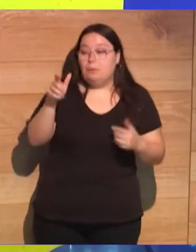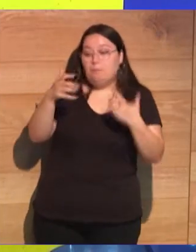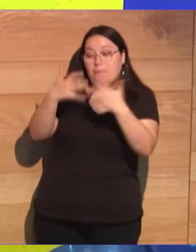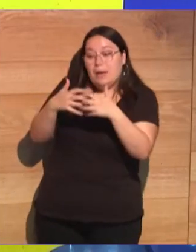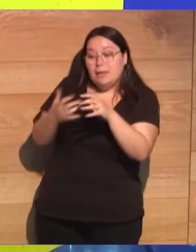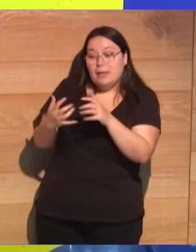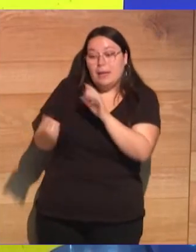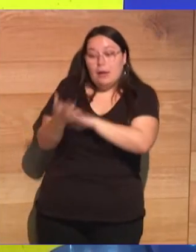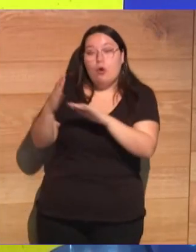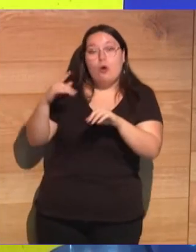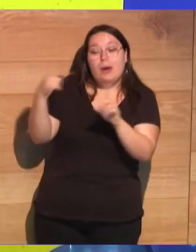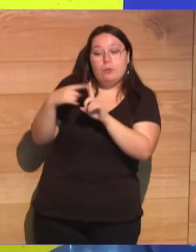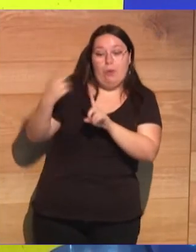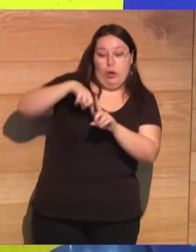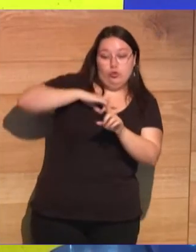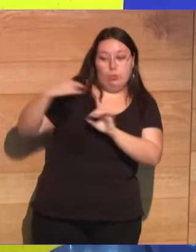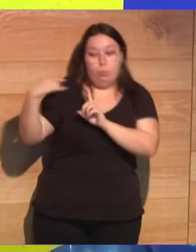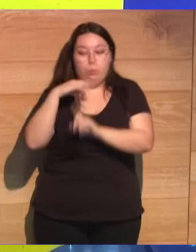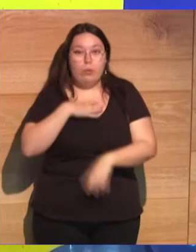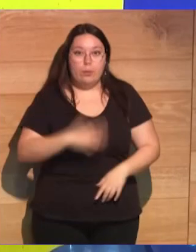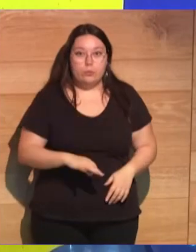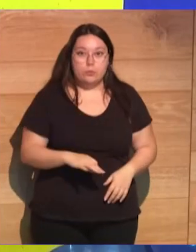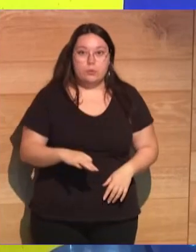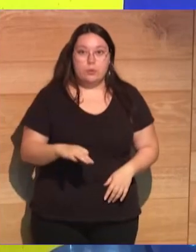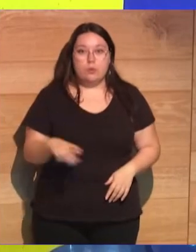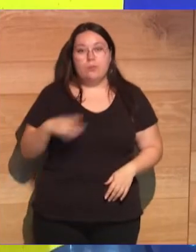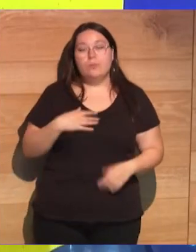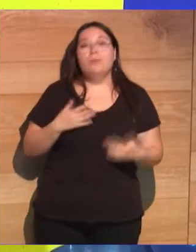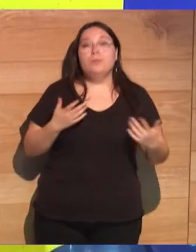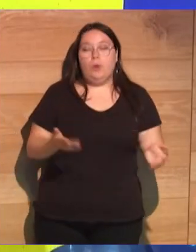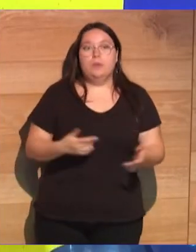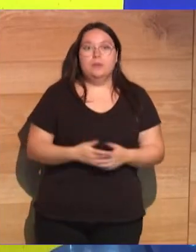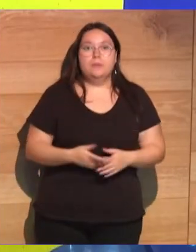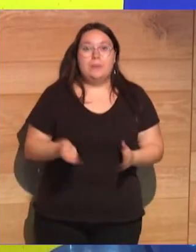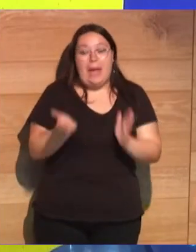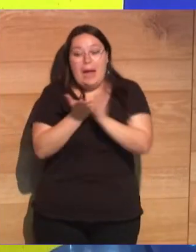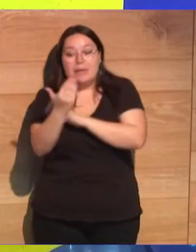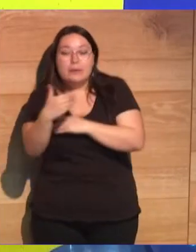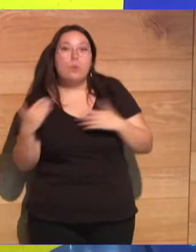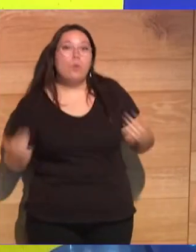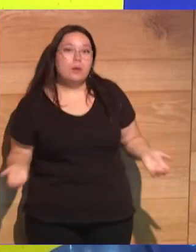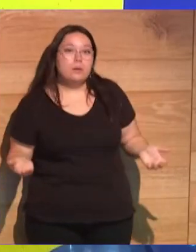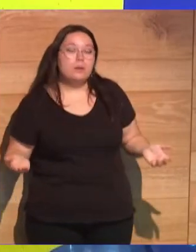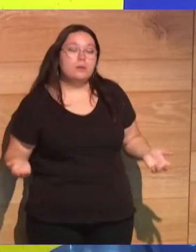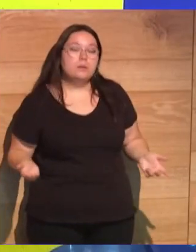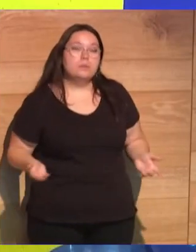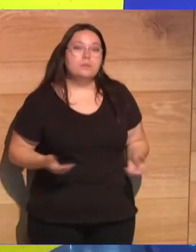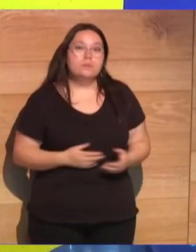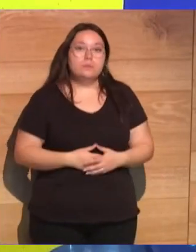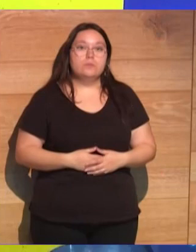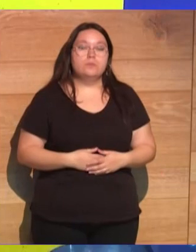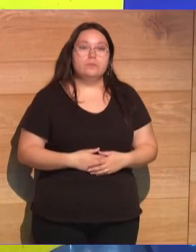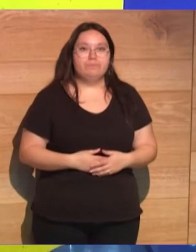para engañarnos y para hacernos pasar por nosotros. ¿Cuál sería la alternativa? Pues la alternativa, yo la